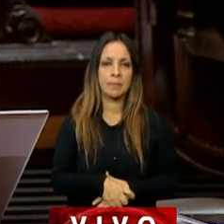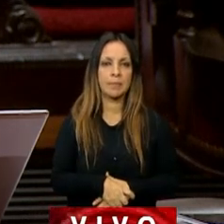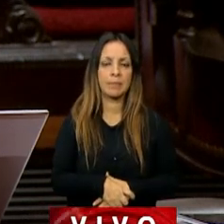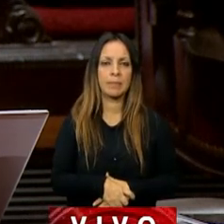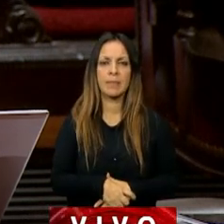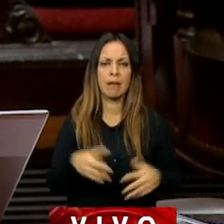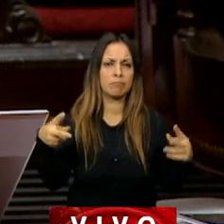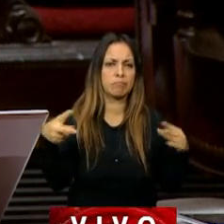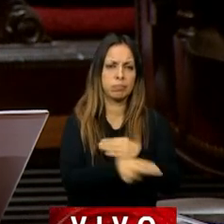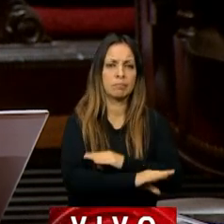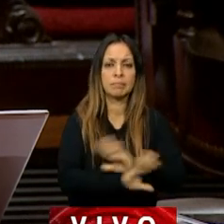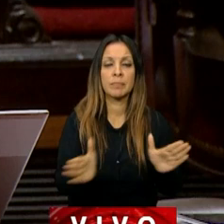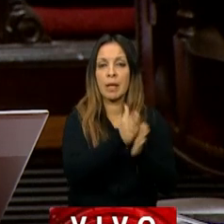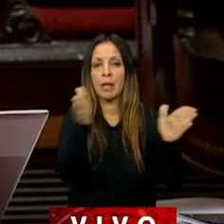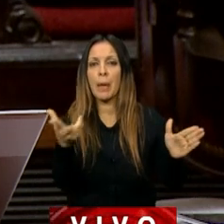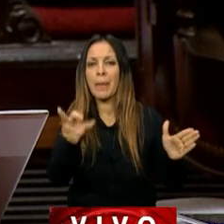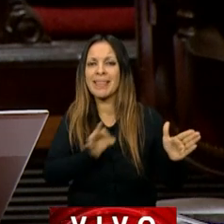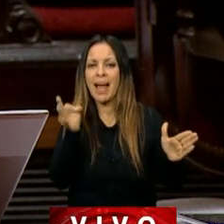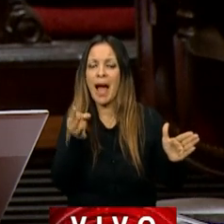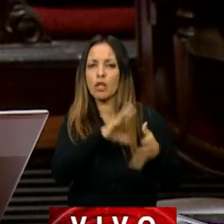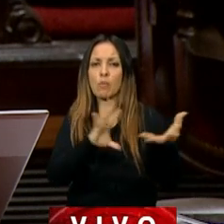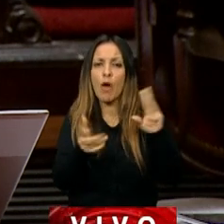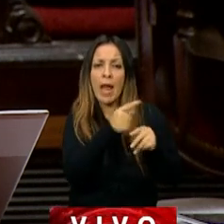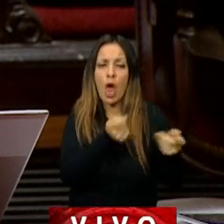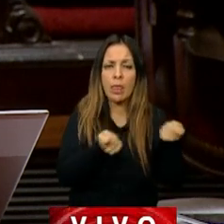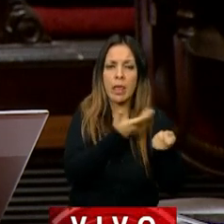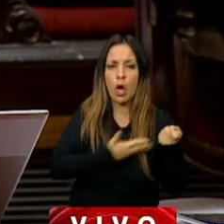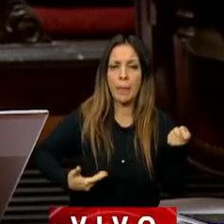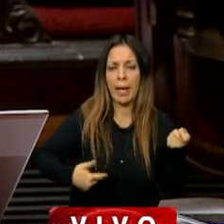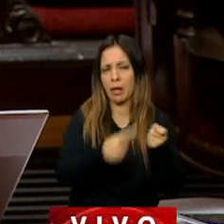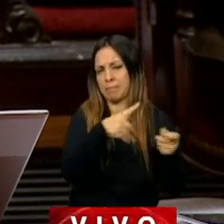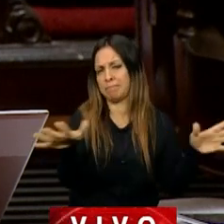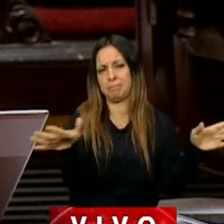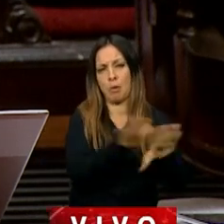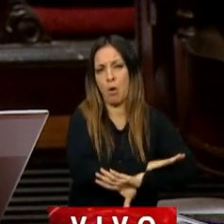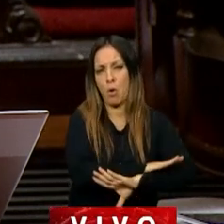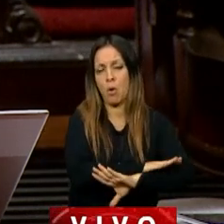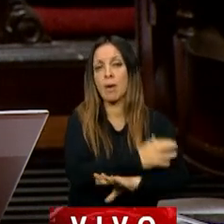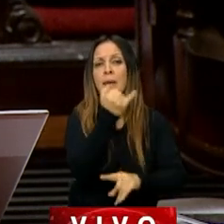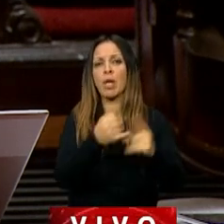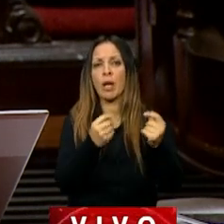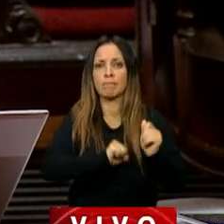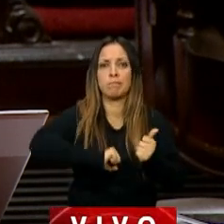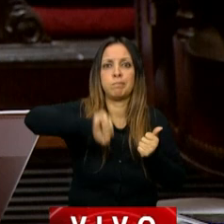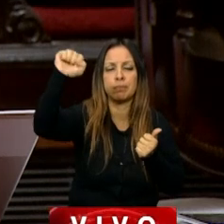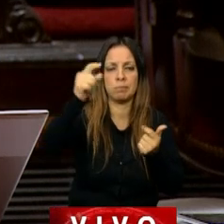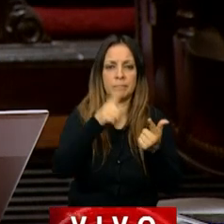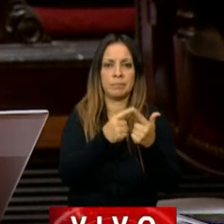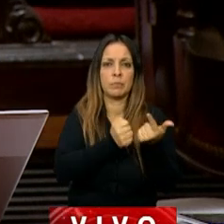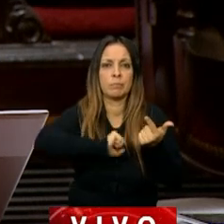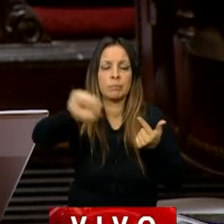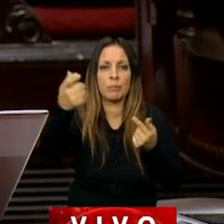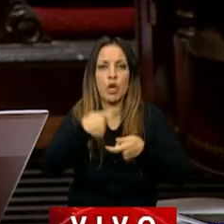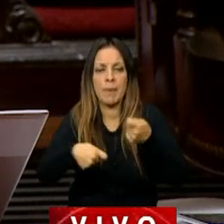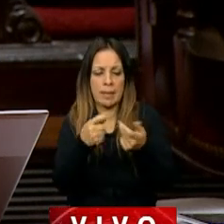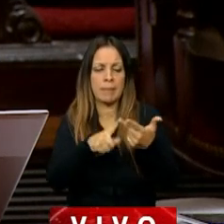Se acaban 20 años de un modelo errado y en el medio arrancaron con superávit fiscal, superávit